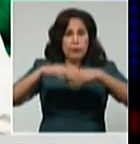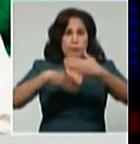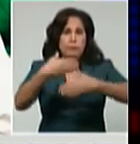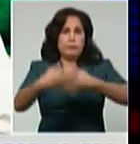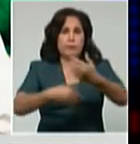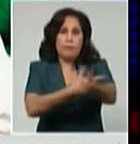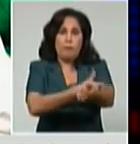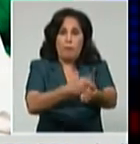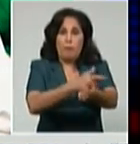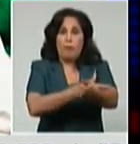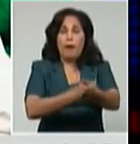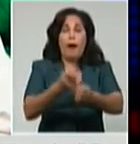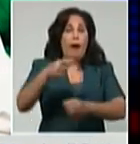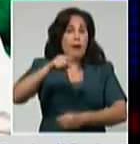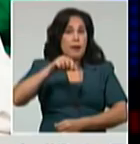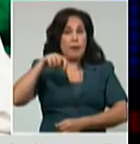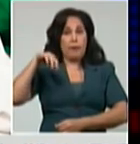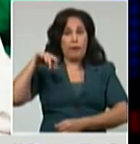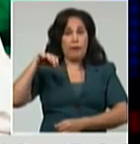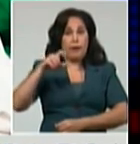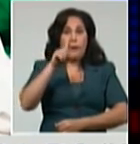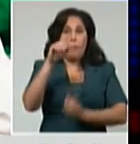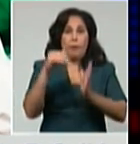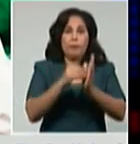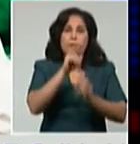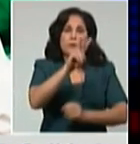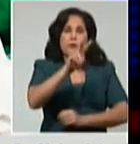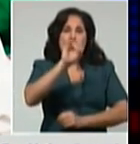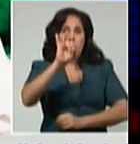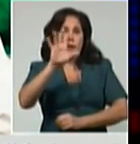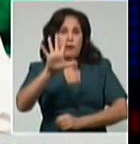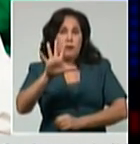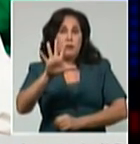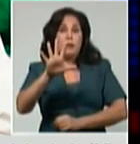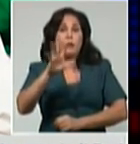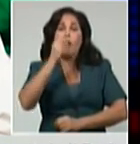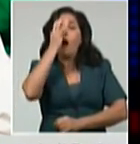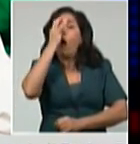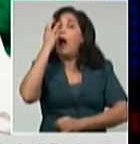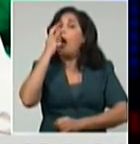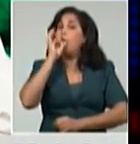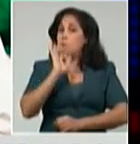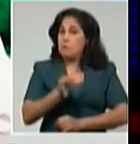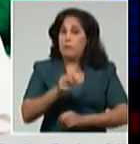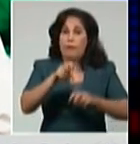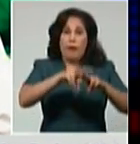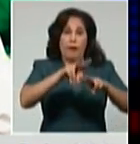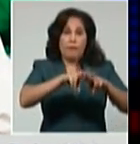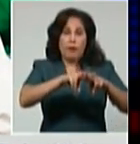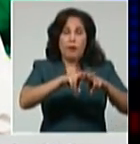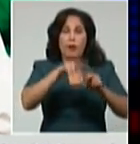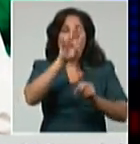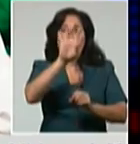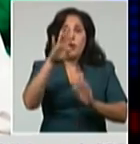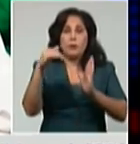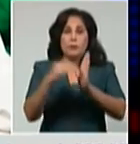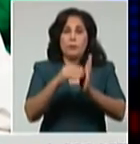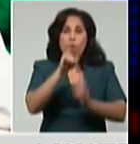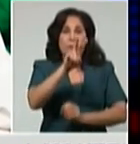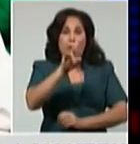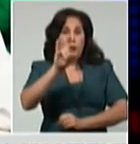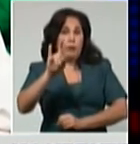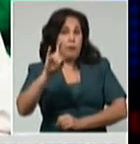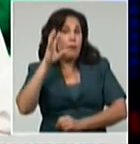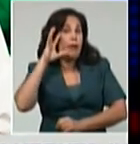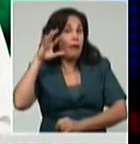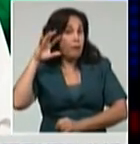de Pinar del Río se procesaron 1.275 muestras, de La Habana 4.029, dése cuenta